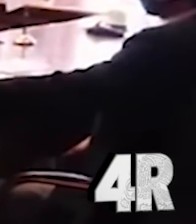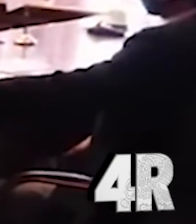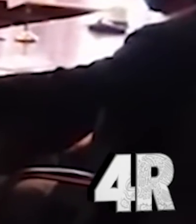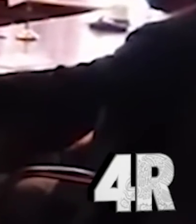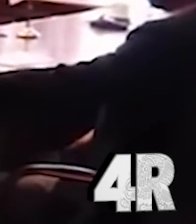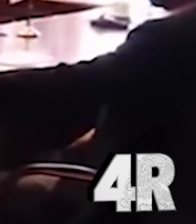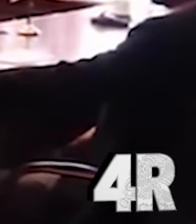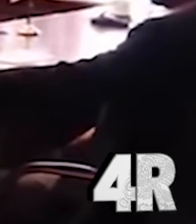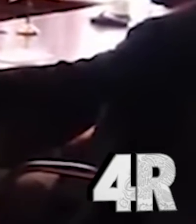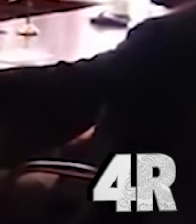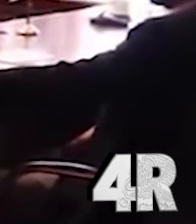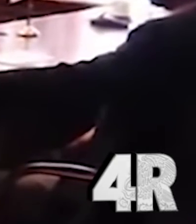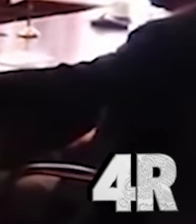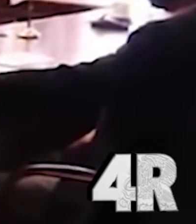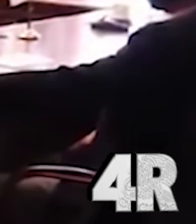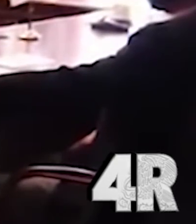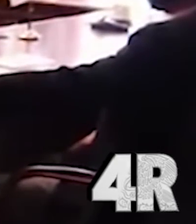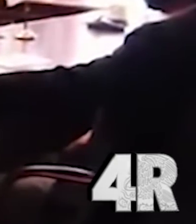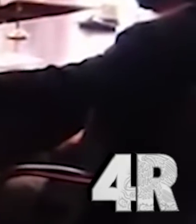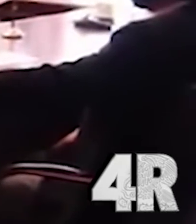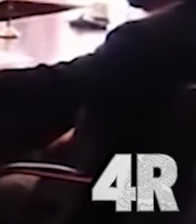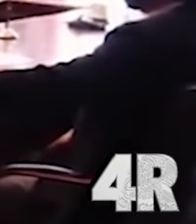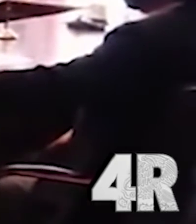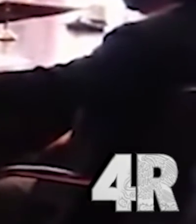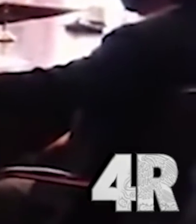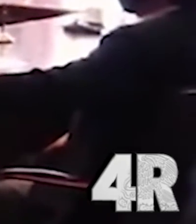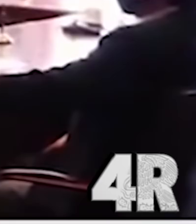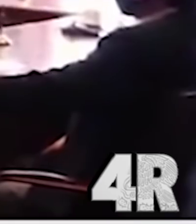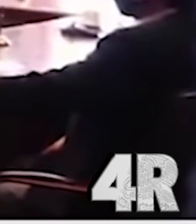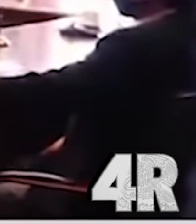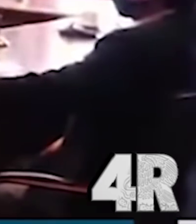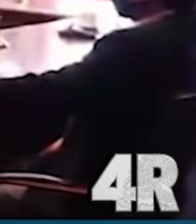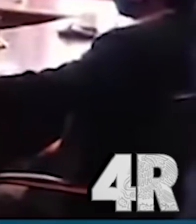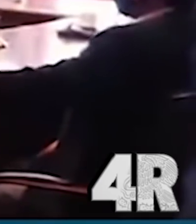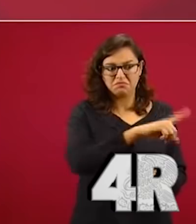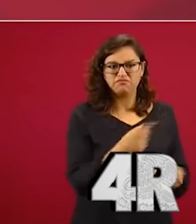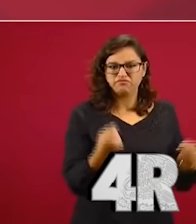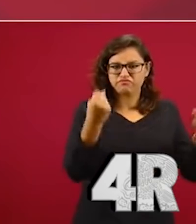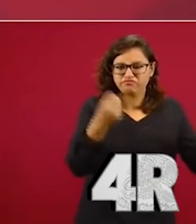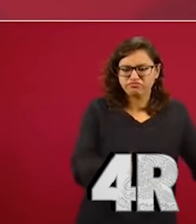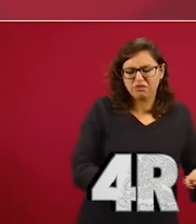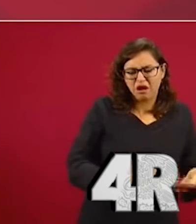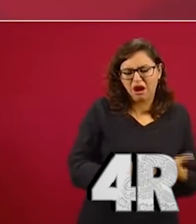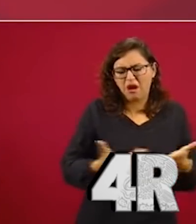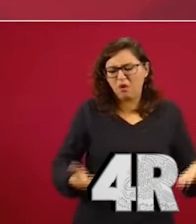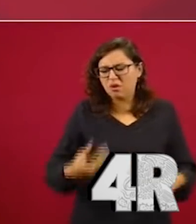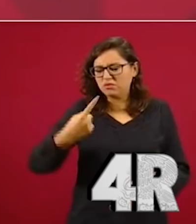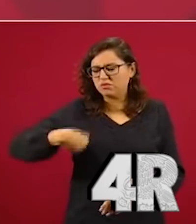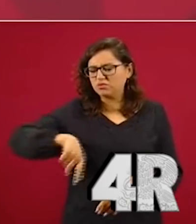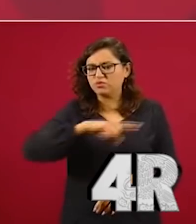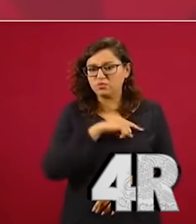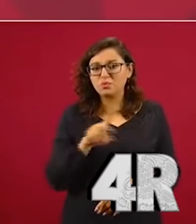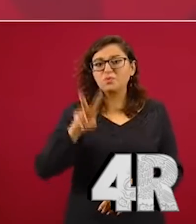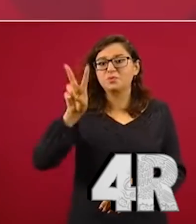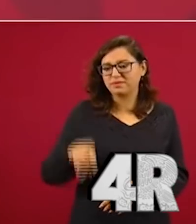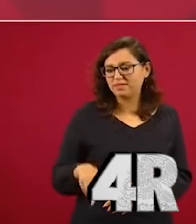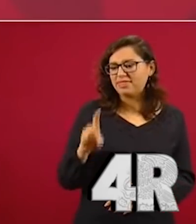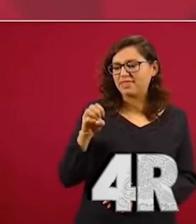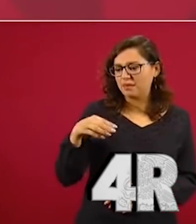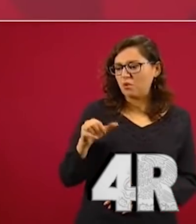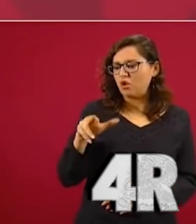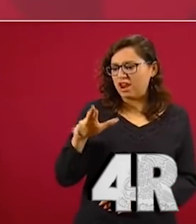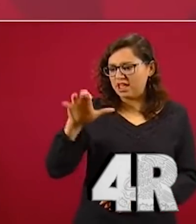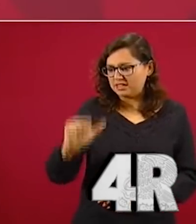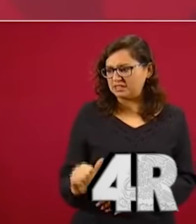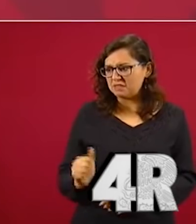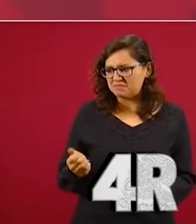formando parte de esta Federación de la República Mexicana, porque sí, ellos definitivamente quieren